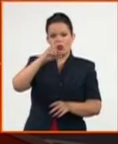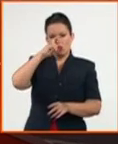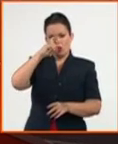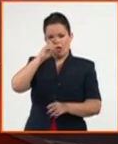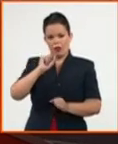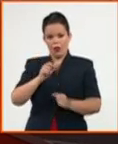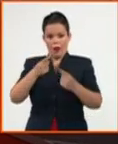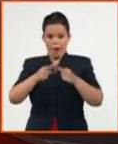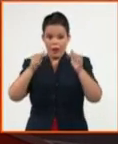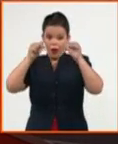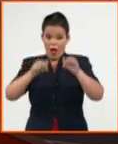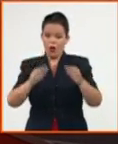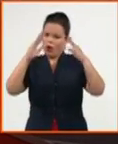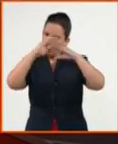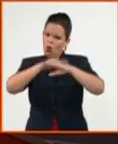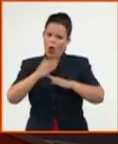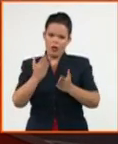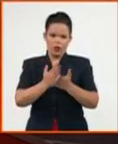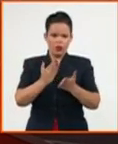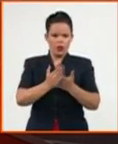otra escuela